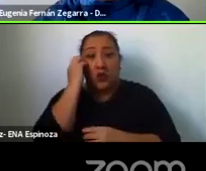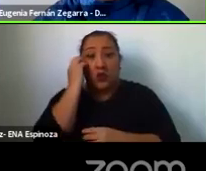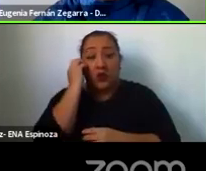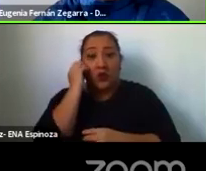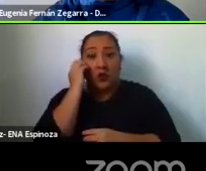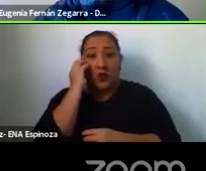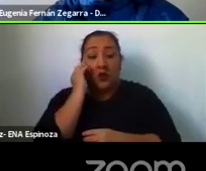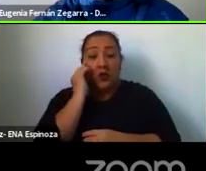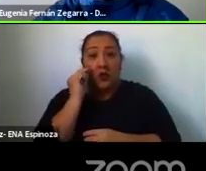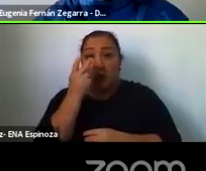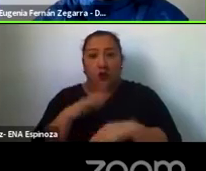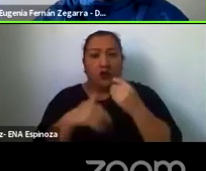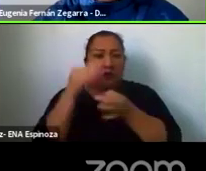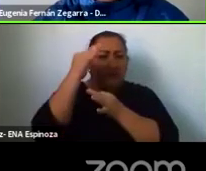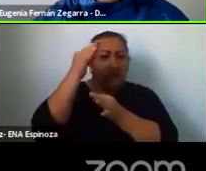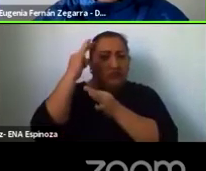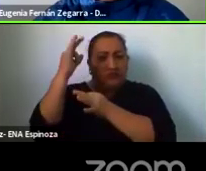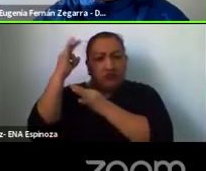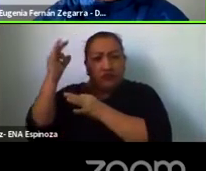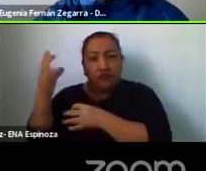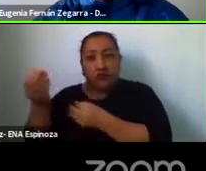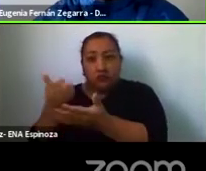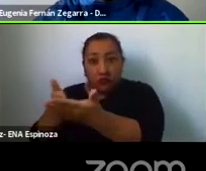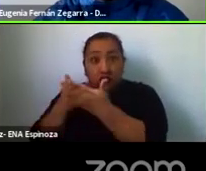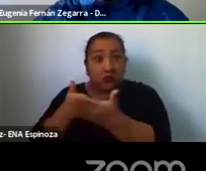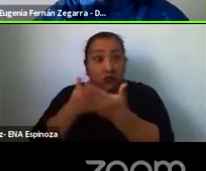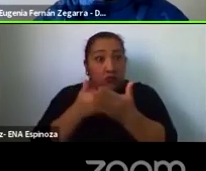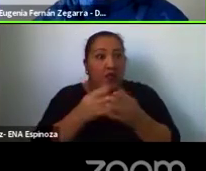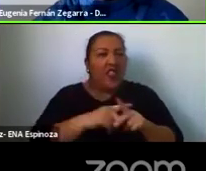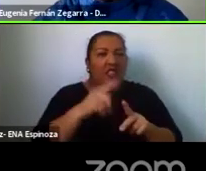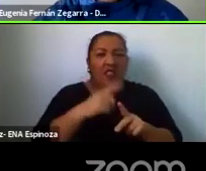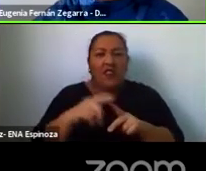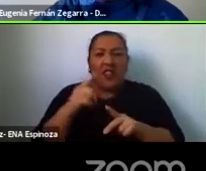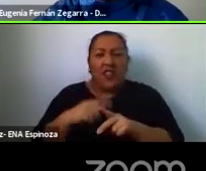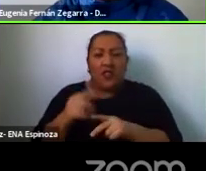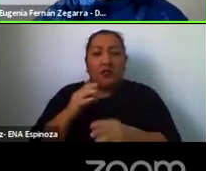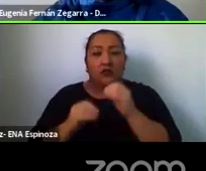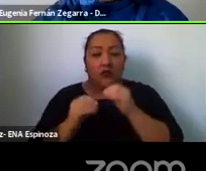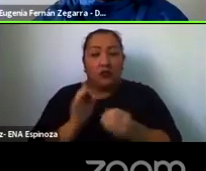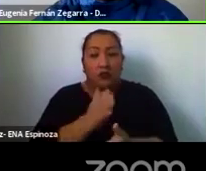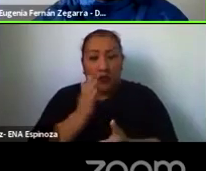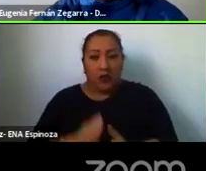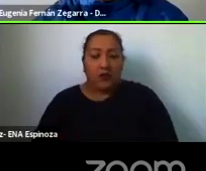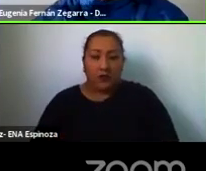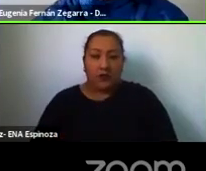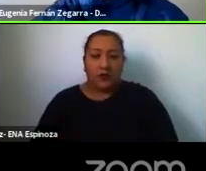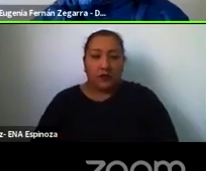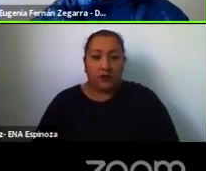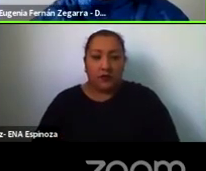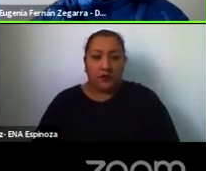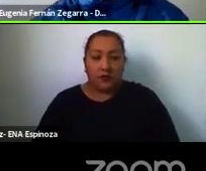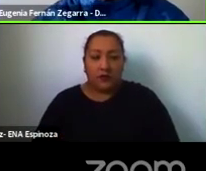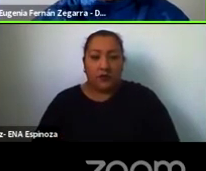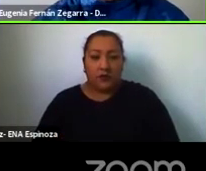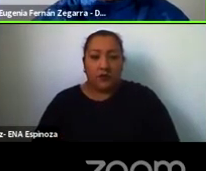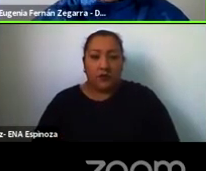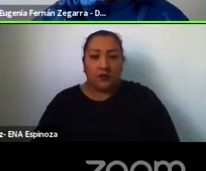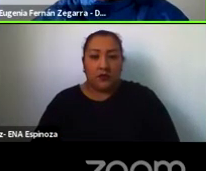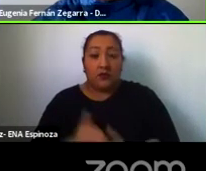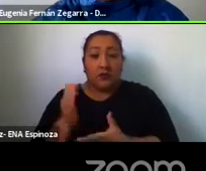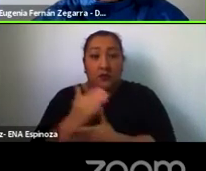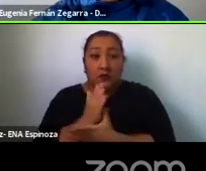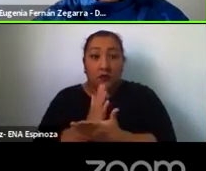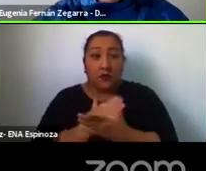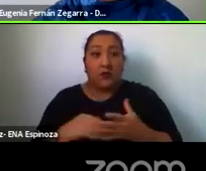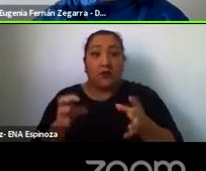las exposiciones nos han mostrado realidades diversas y a su vez problemas semejantes y diferentes. Desde la distribución irregular